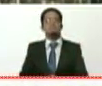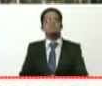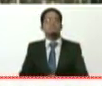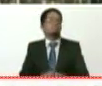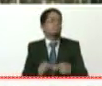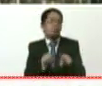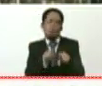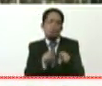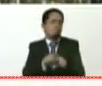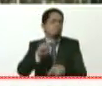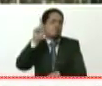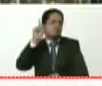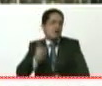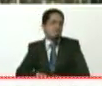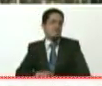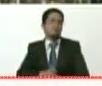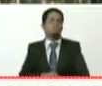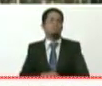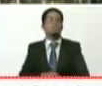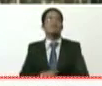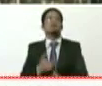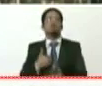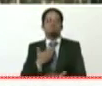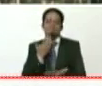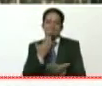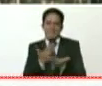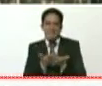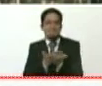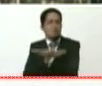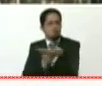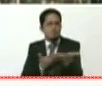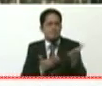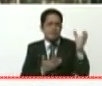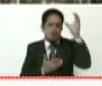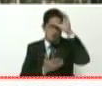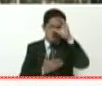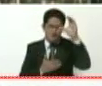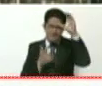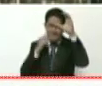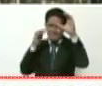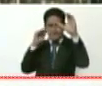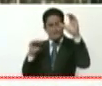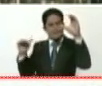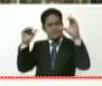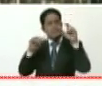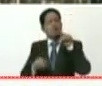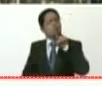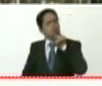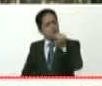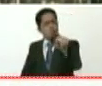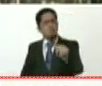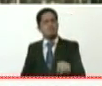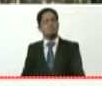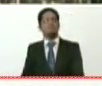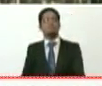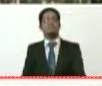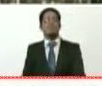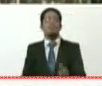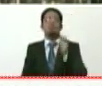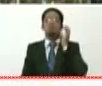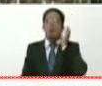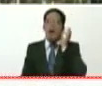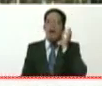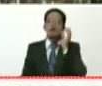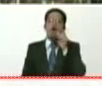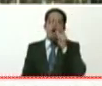seguir. Mi agradecimiento a esa conciencia superior tuya, compatriota, mujer venezolana,